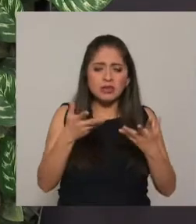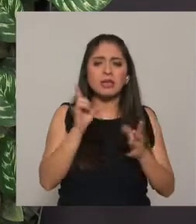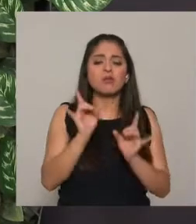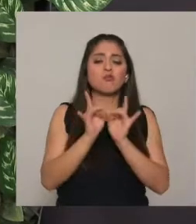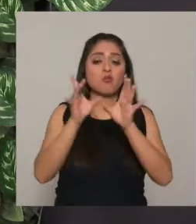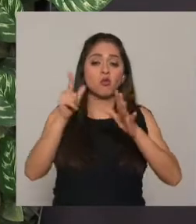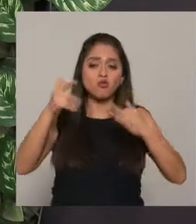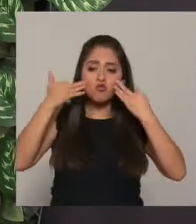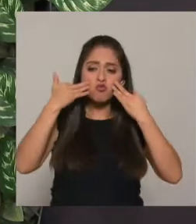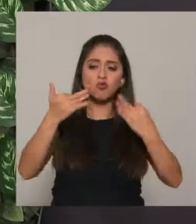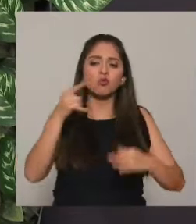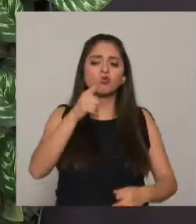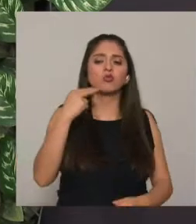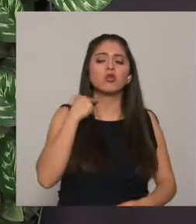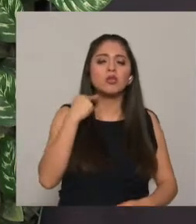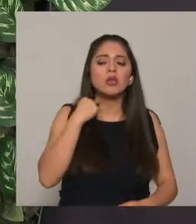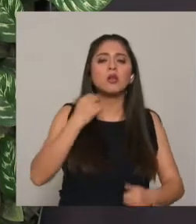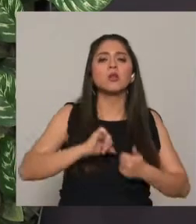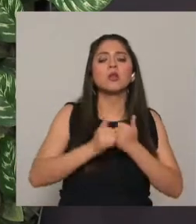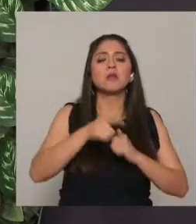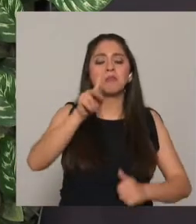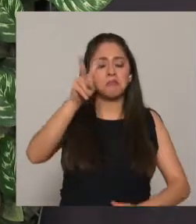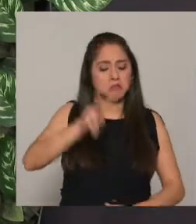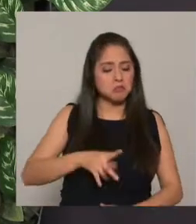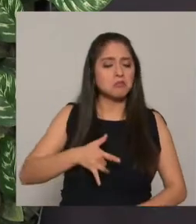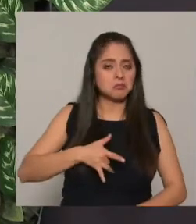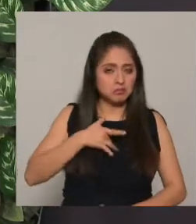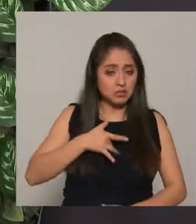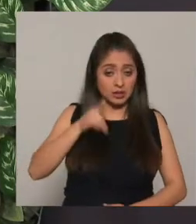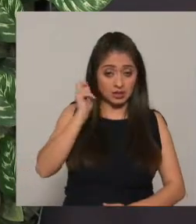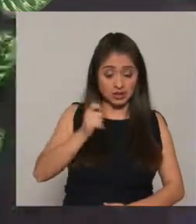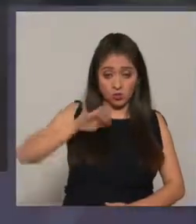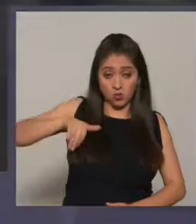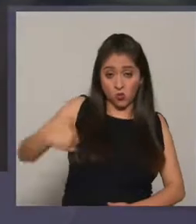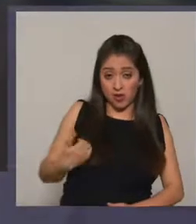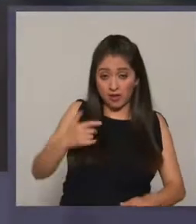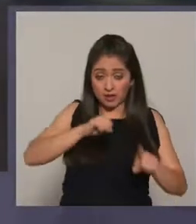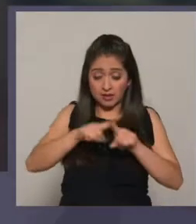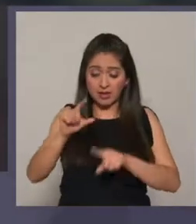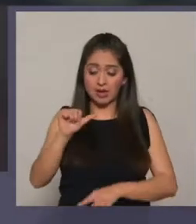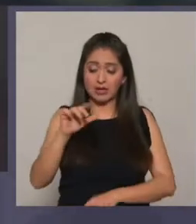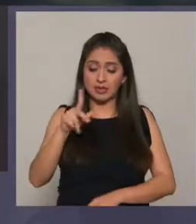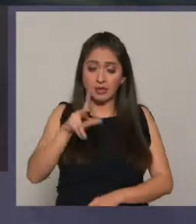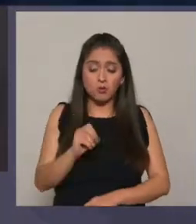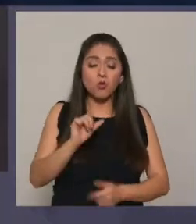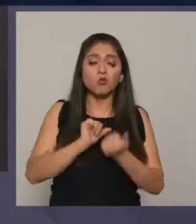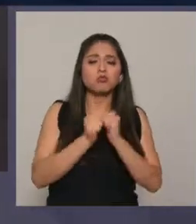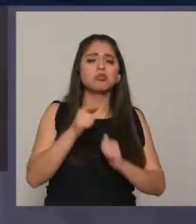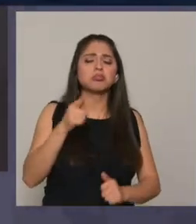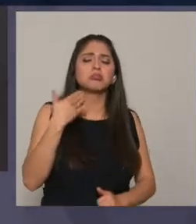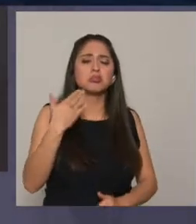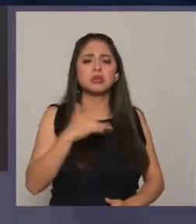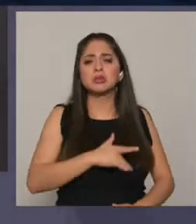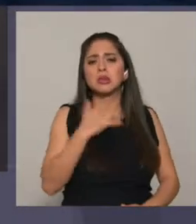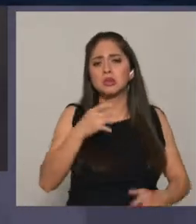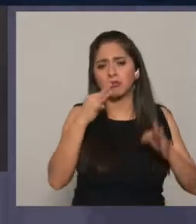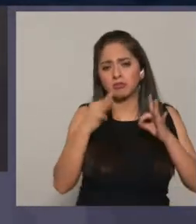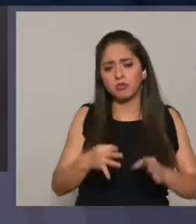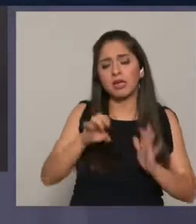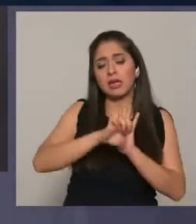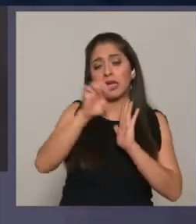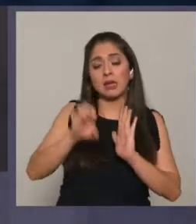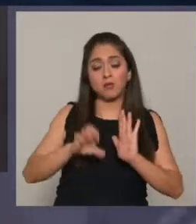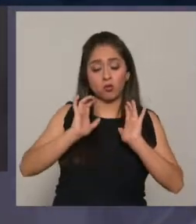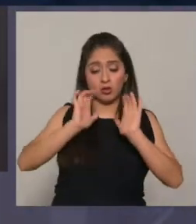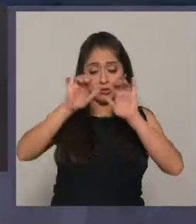fedatario público, que es el notario público, genera certeza. El resguardo de los mismos ante el Archivo General de Notarías genera certeza. La inscripción o